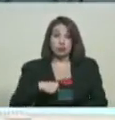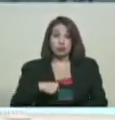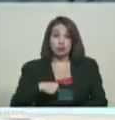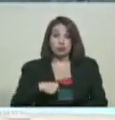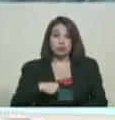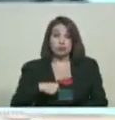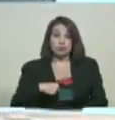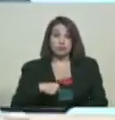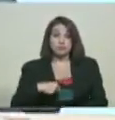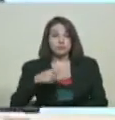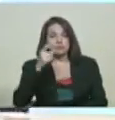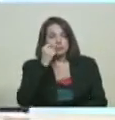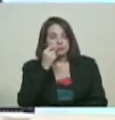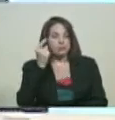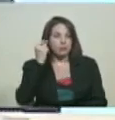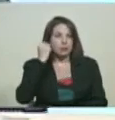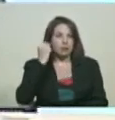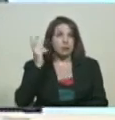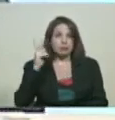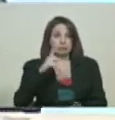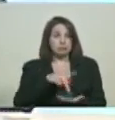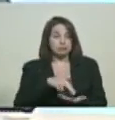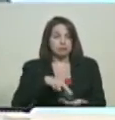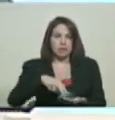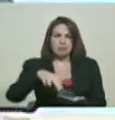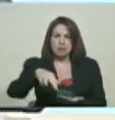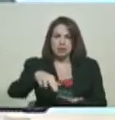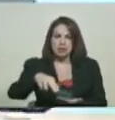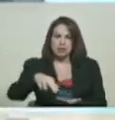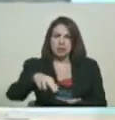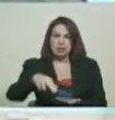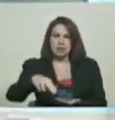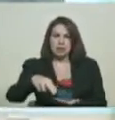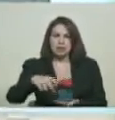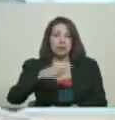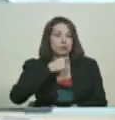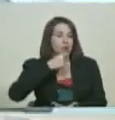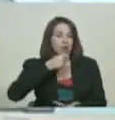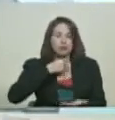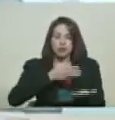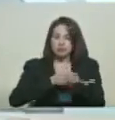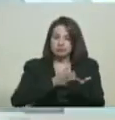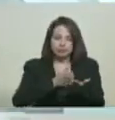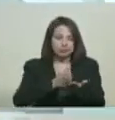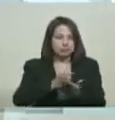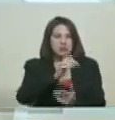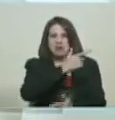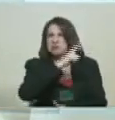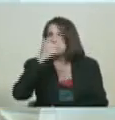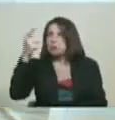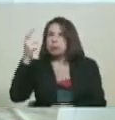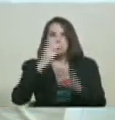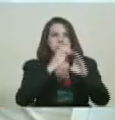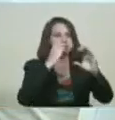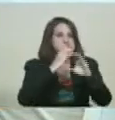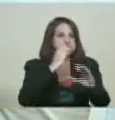los hombres y mujeres de a pie a los que nos gusta ir caminando por una calle agarra un autobús